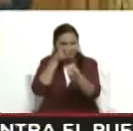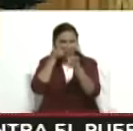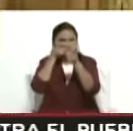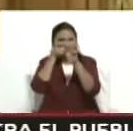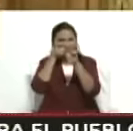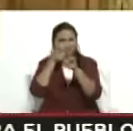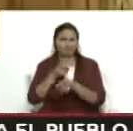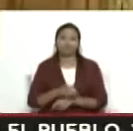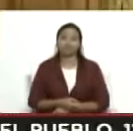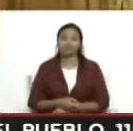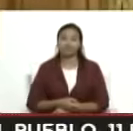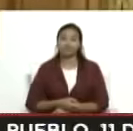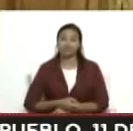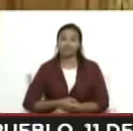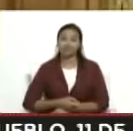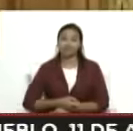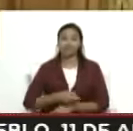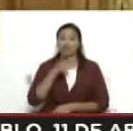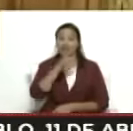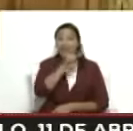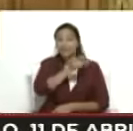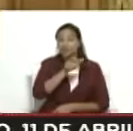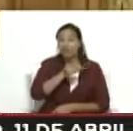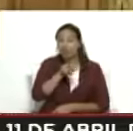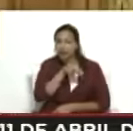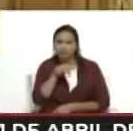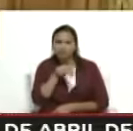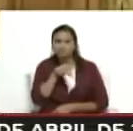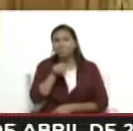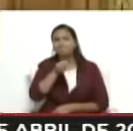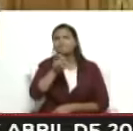Y que vinieran al centro la carne de cañón.